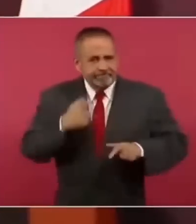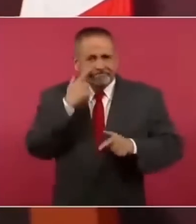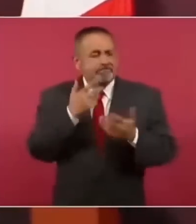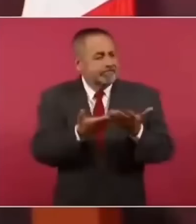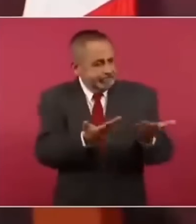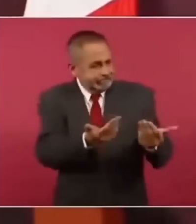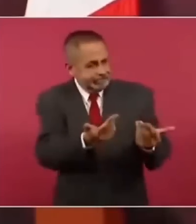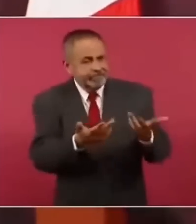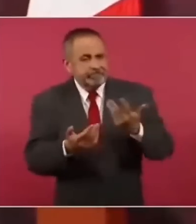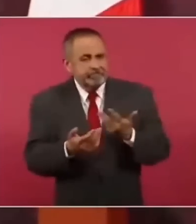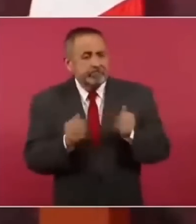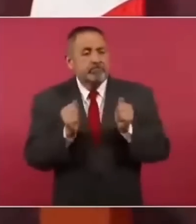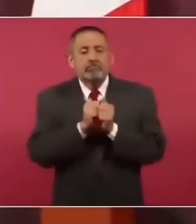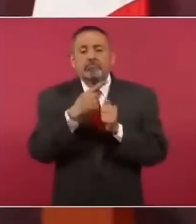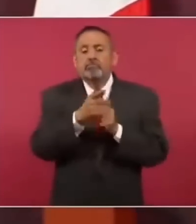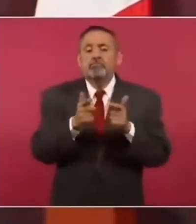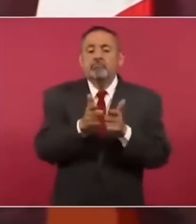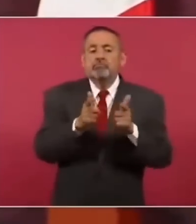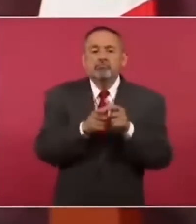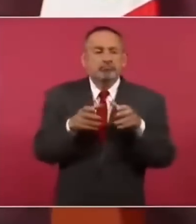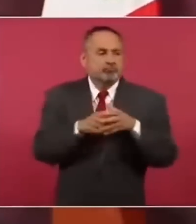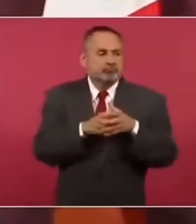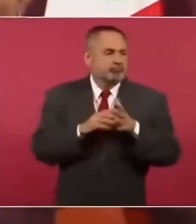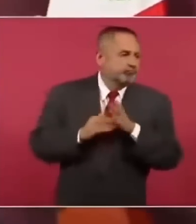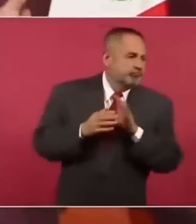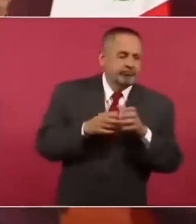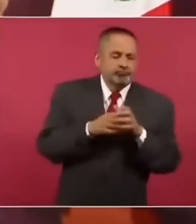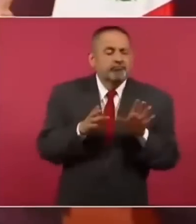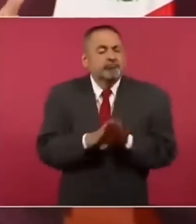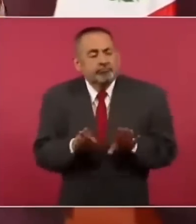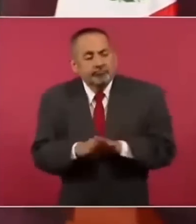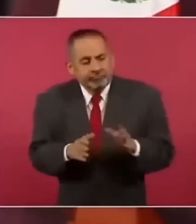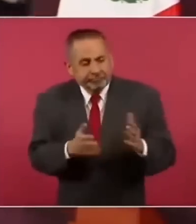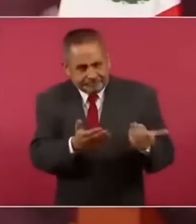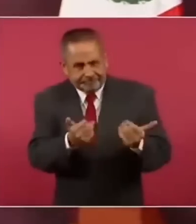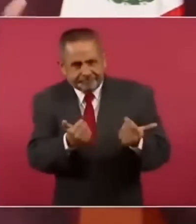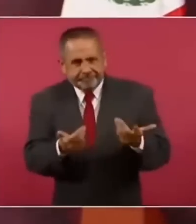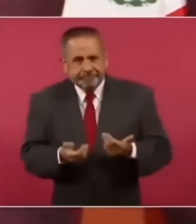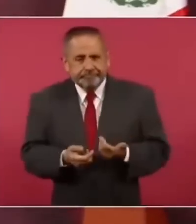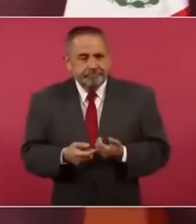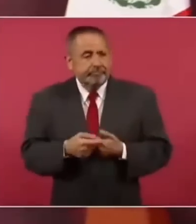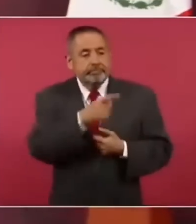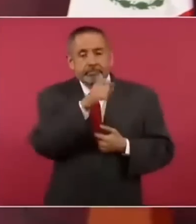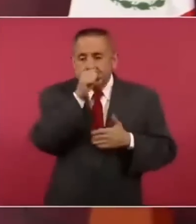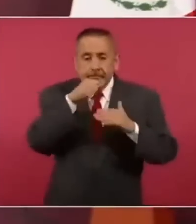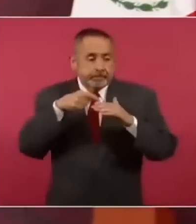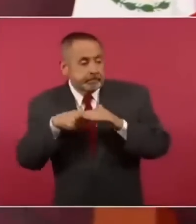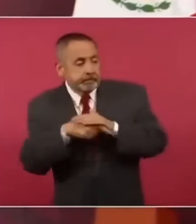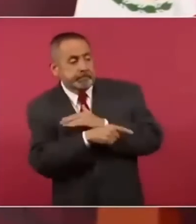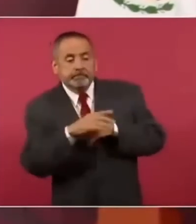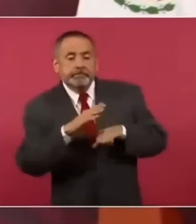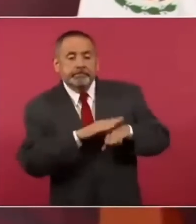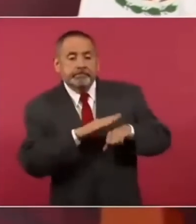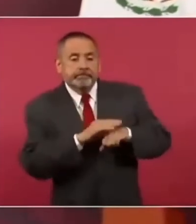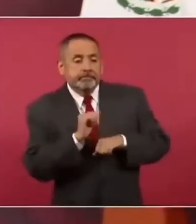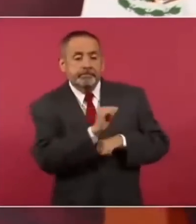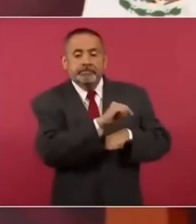operaba con su grupo y a quién informaba